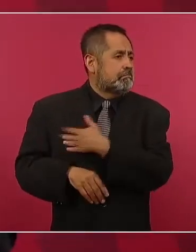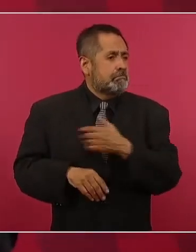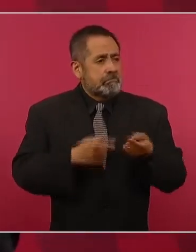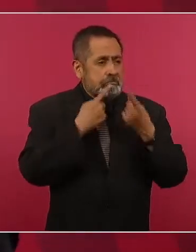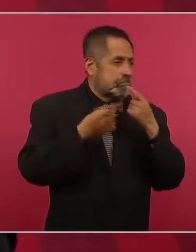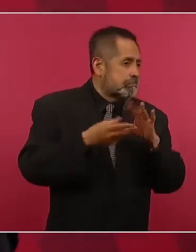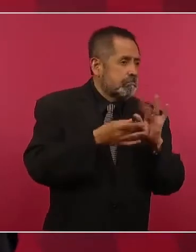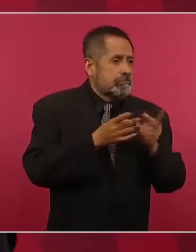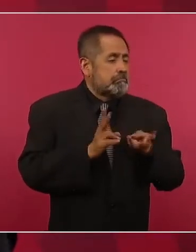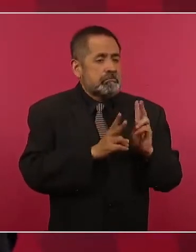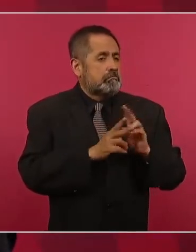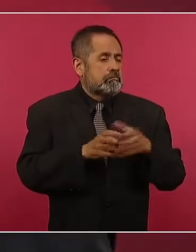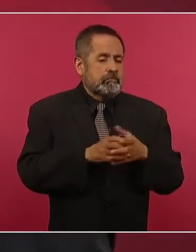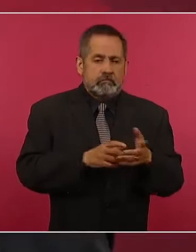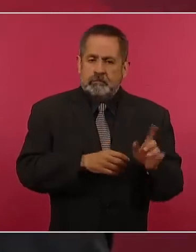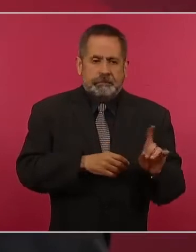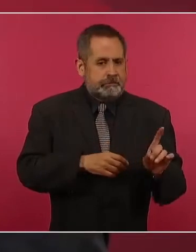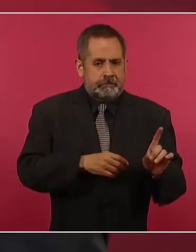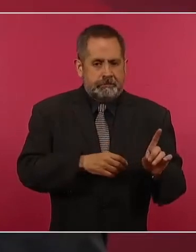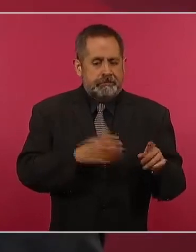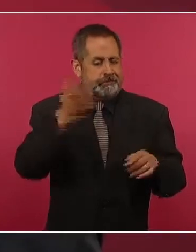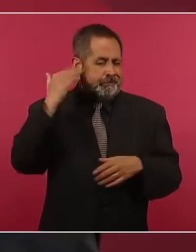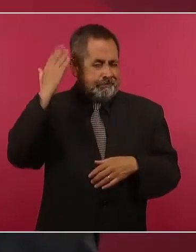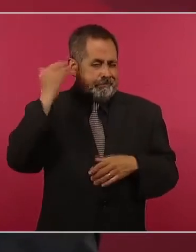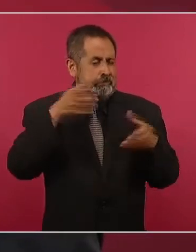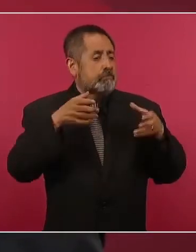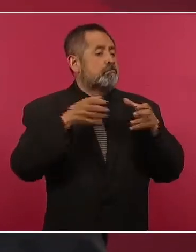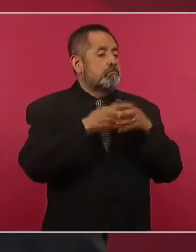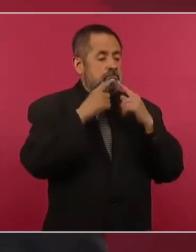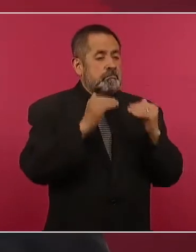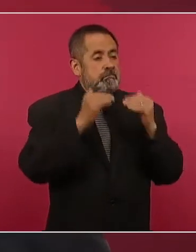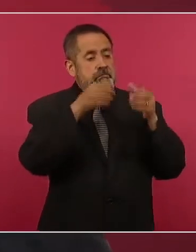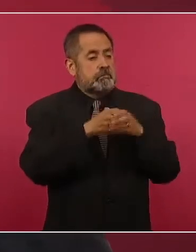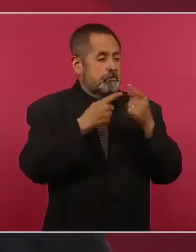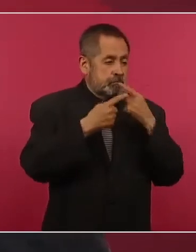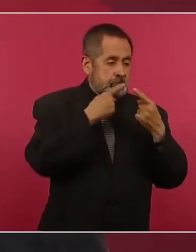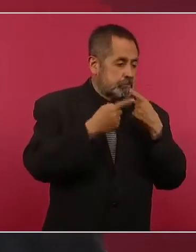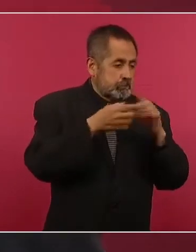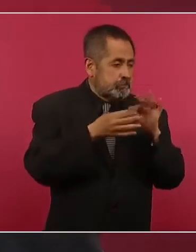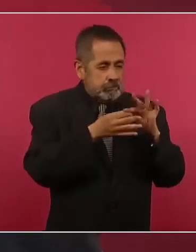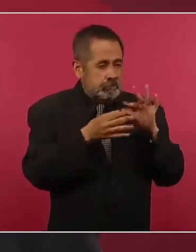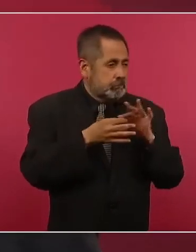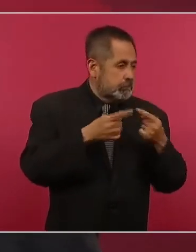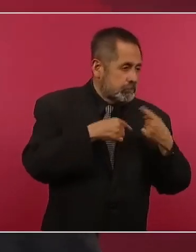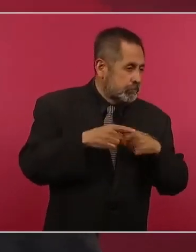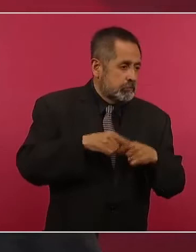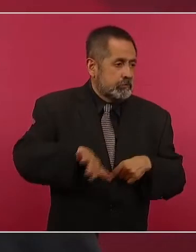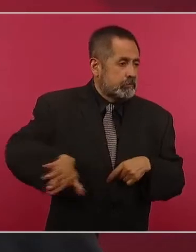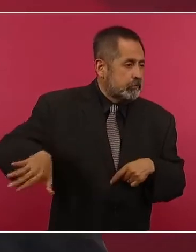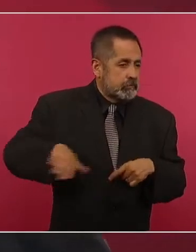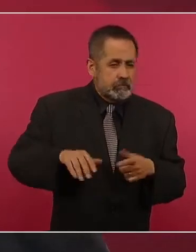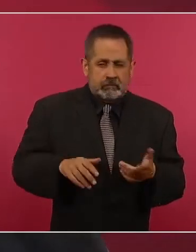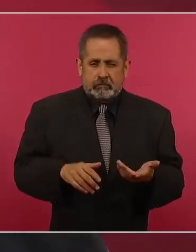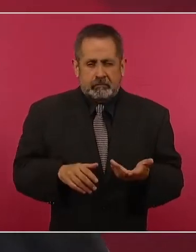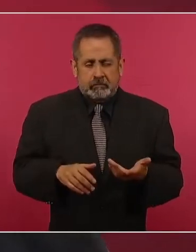porque la política era de los asunto de los políticos